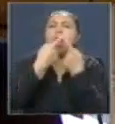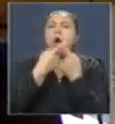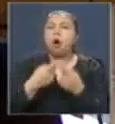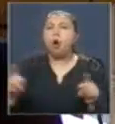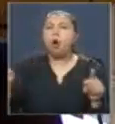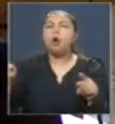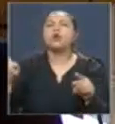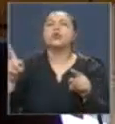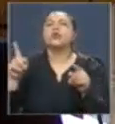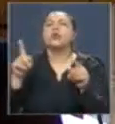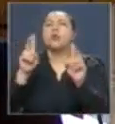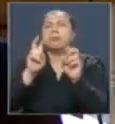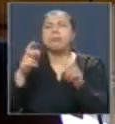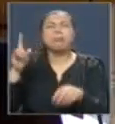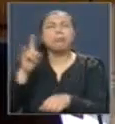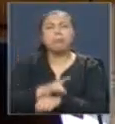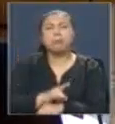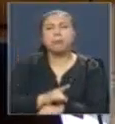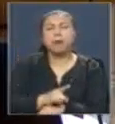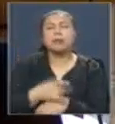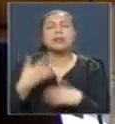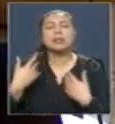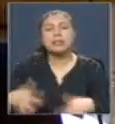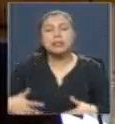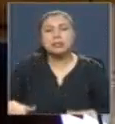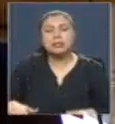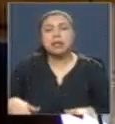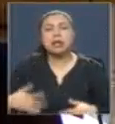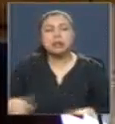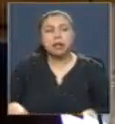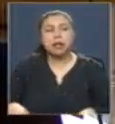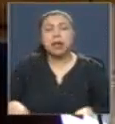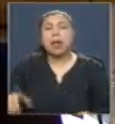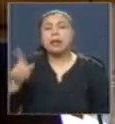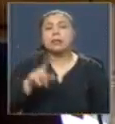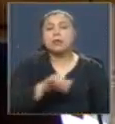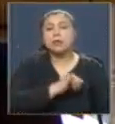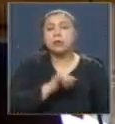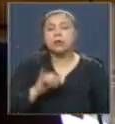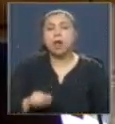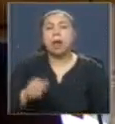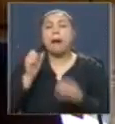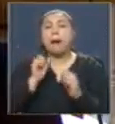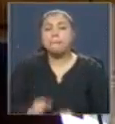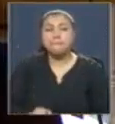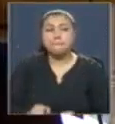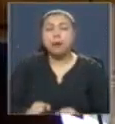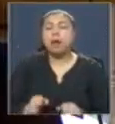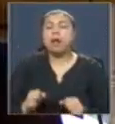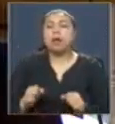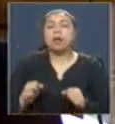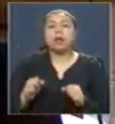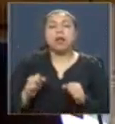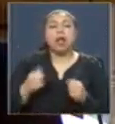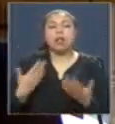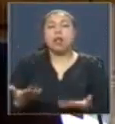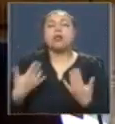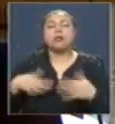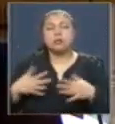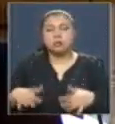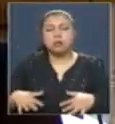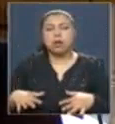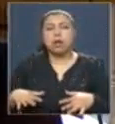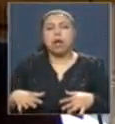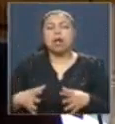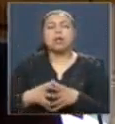engaño. Eso ya opera. El Servicio de Impuestos Internos puede... De hecho, ha ocurrido que